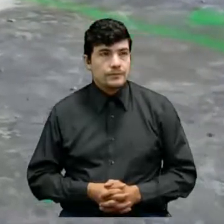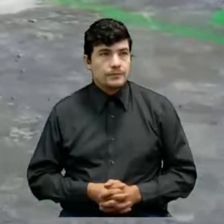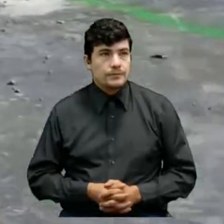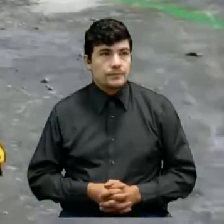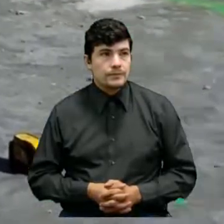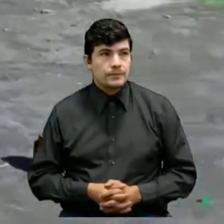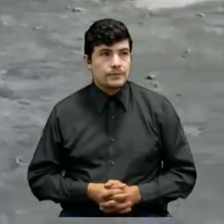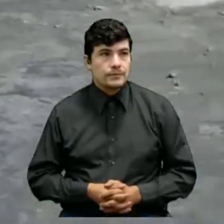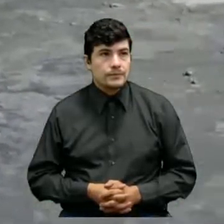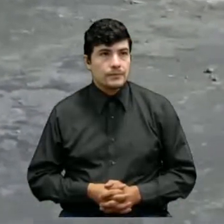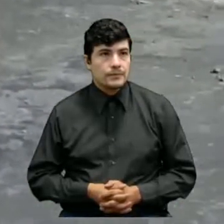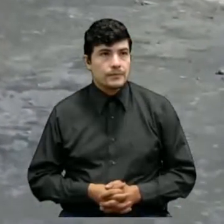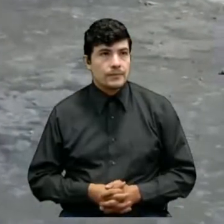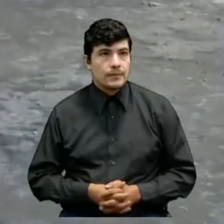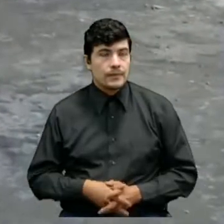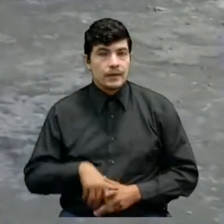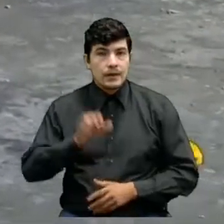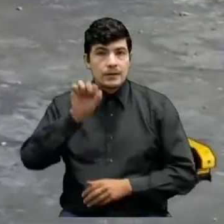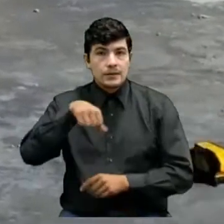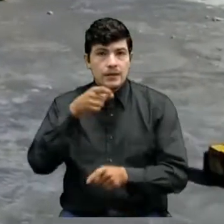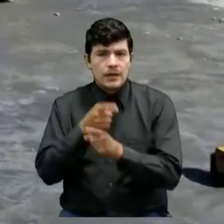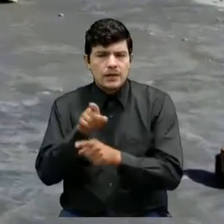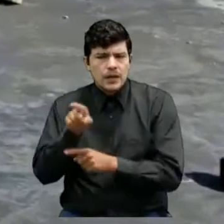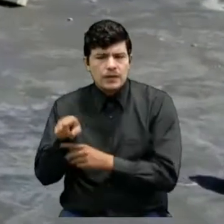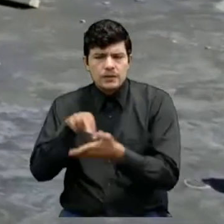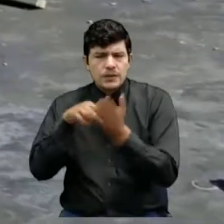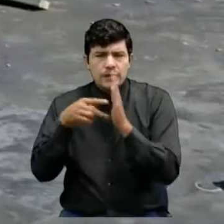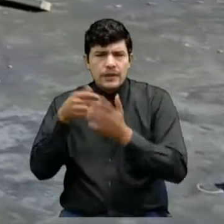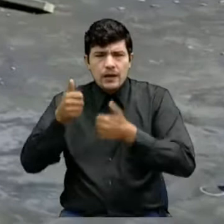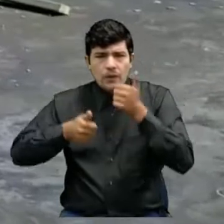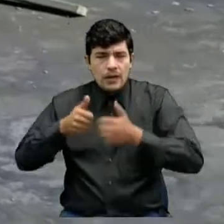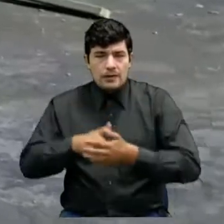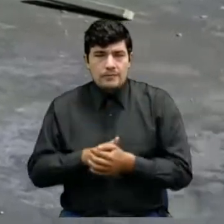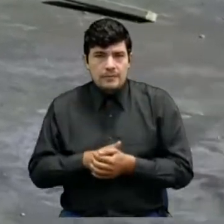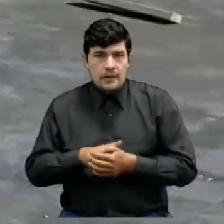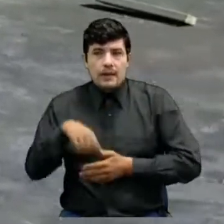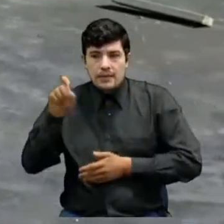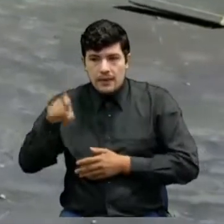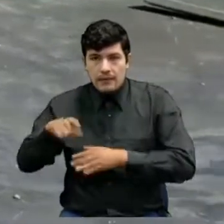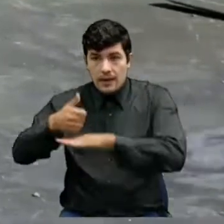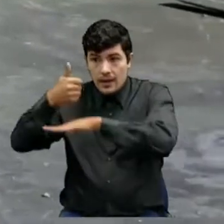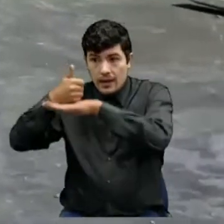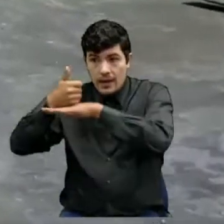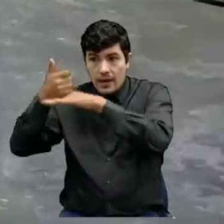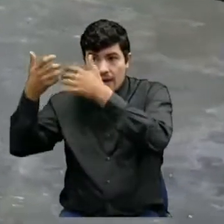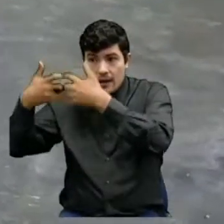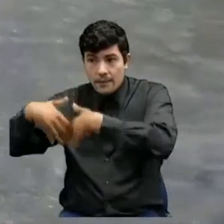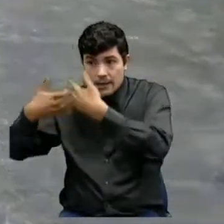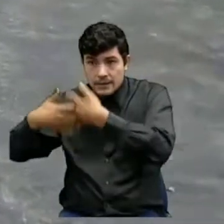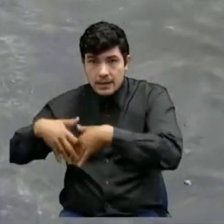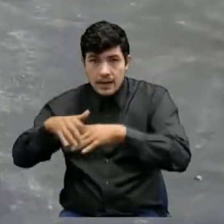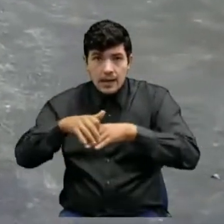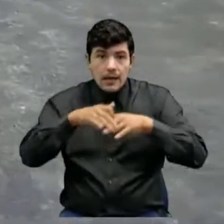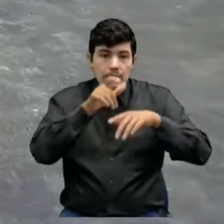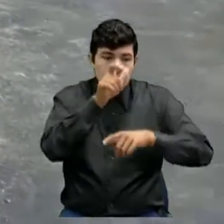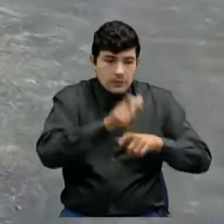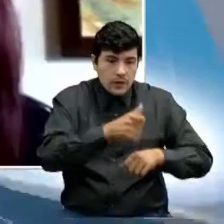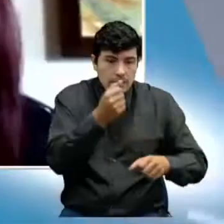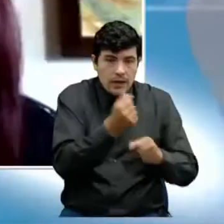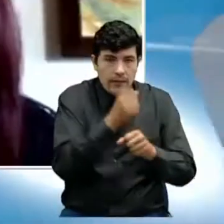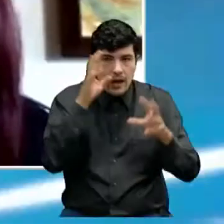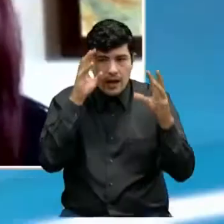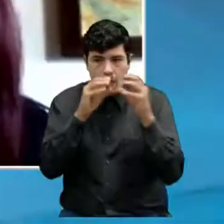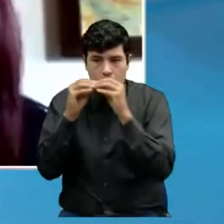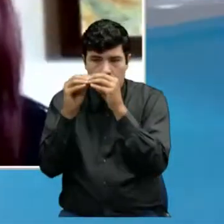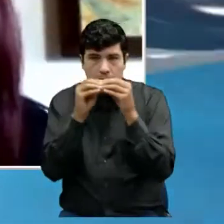Marta. Aquí básicamente se trata de que haya un acuerdo entre el empleador y el trabajador y que ninguno de